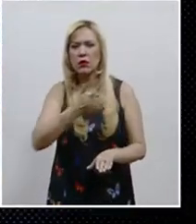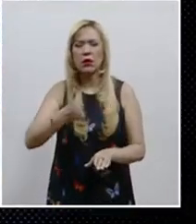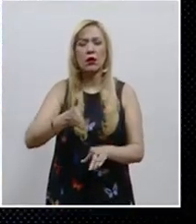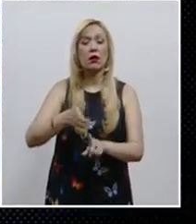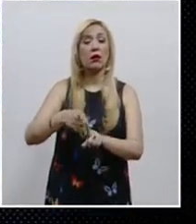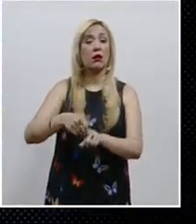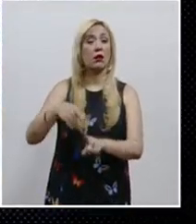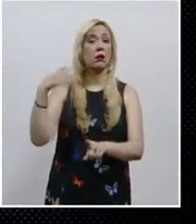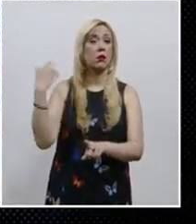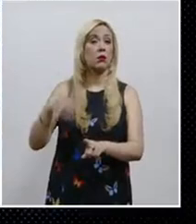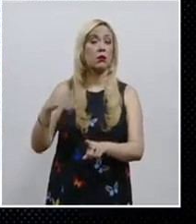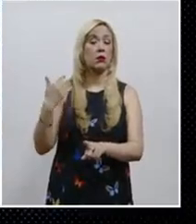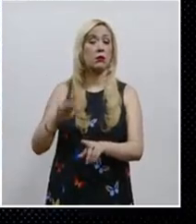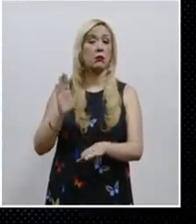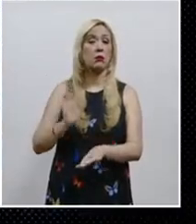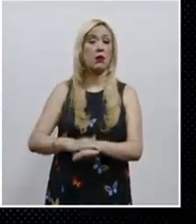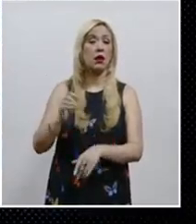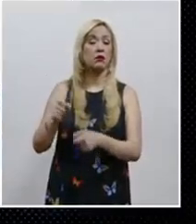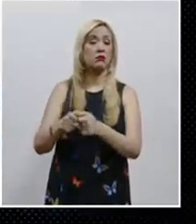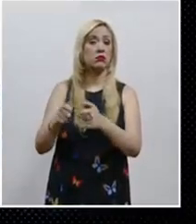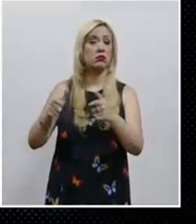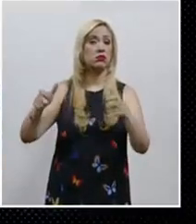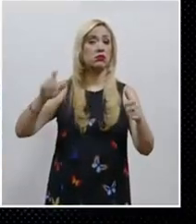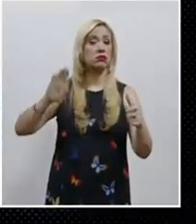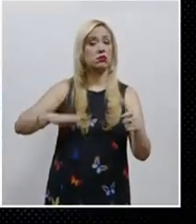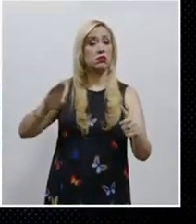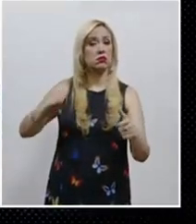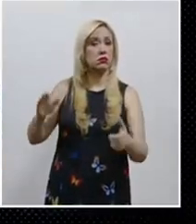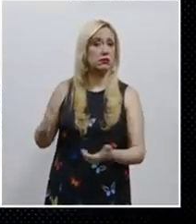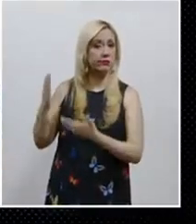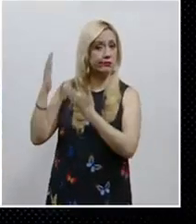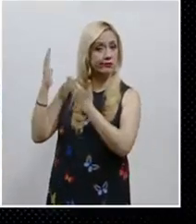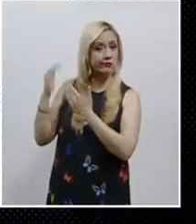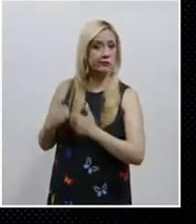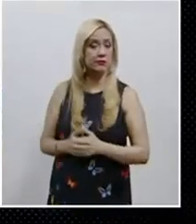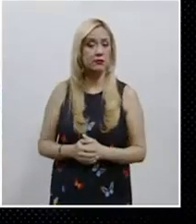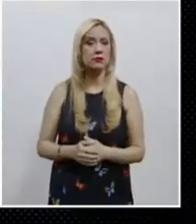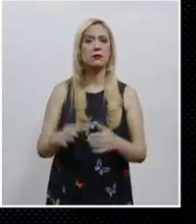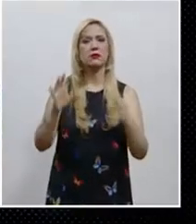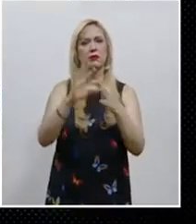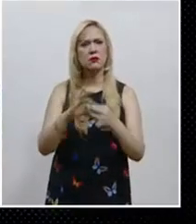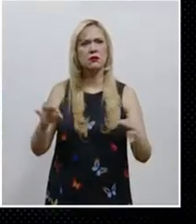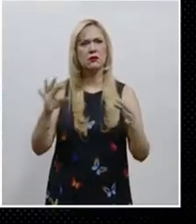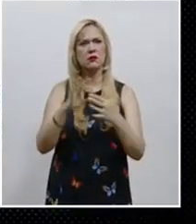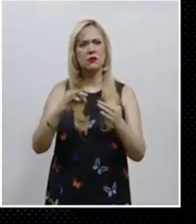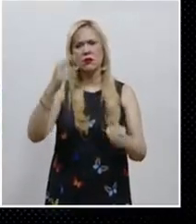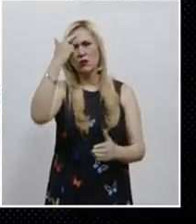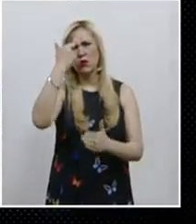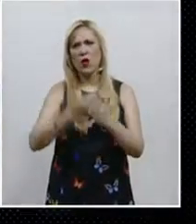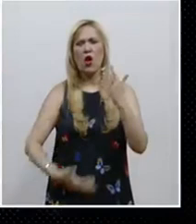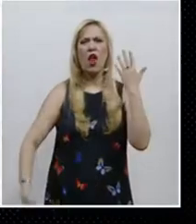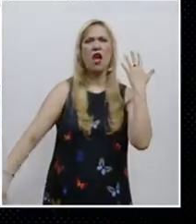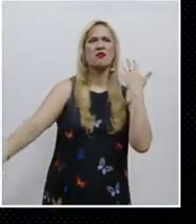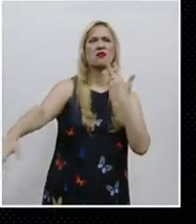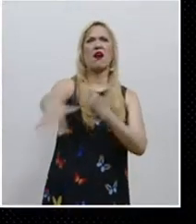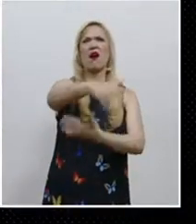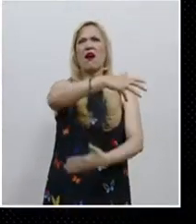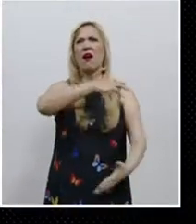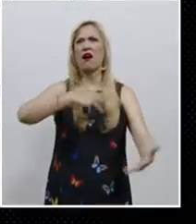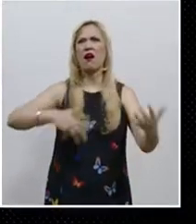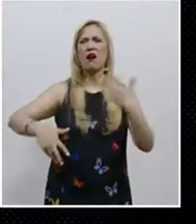hacia arriba la tasa de defunciones por homicidios. En un conversatorio de violencia criminal en la zona metropolitana del Valle de